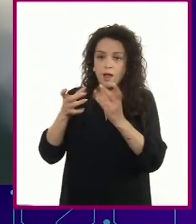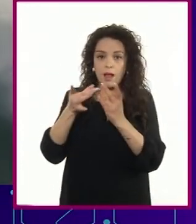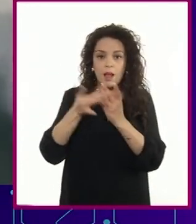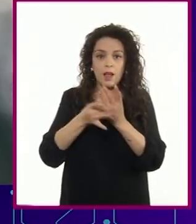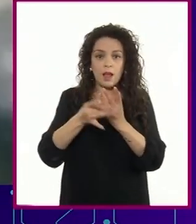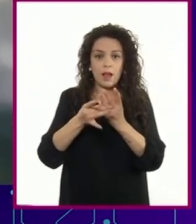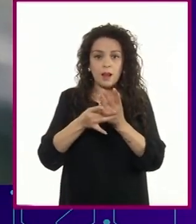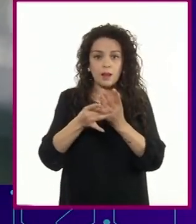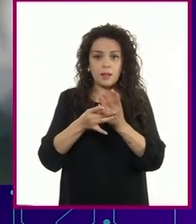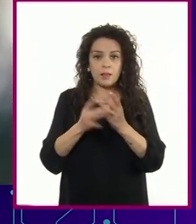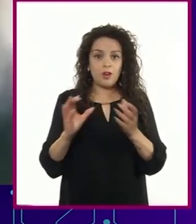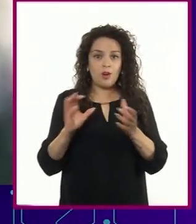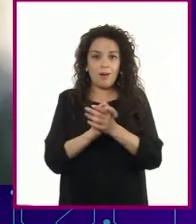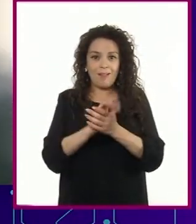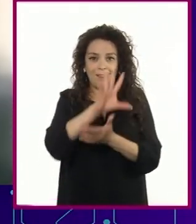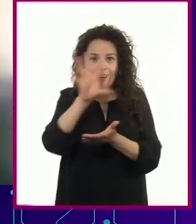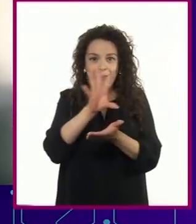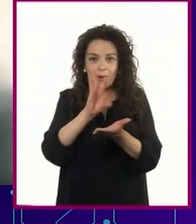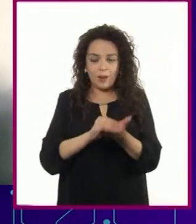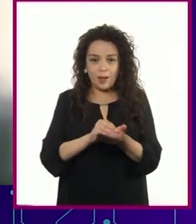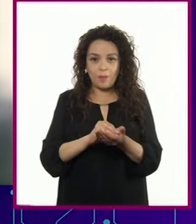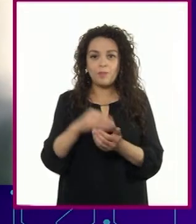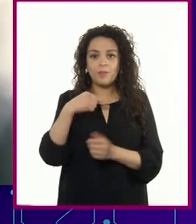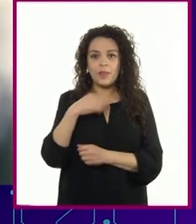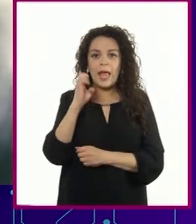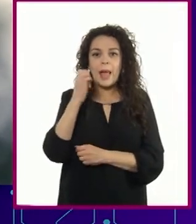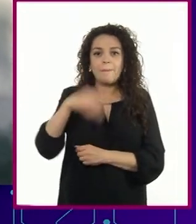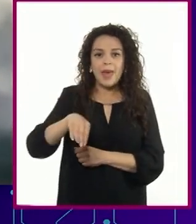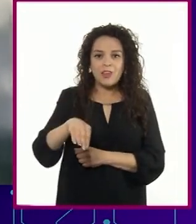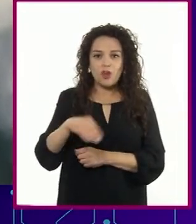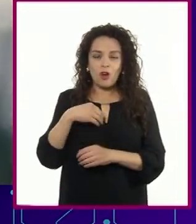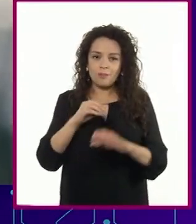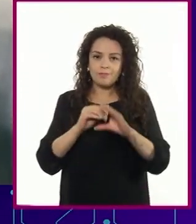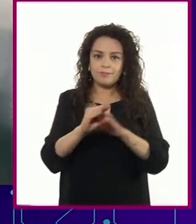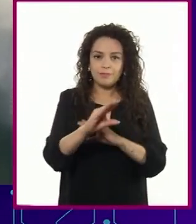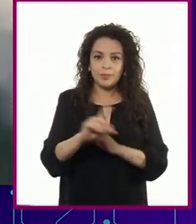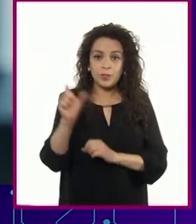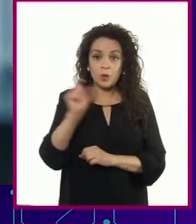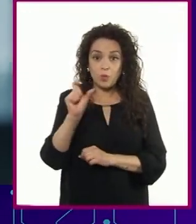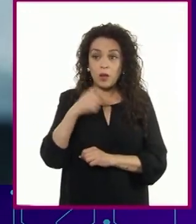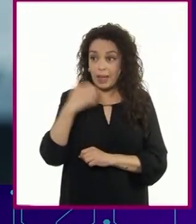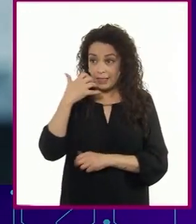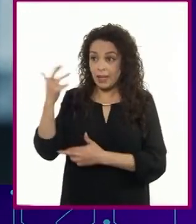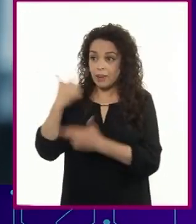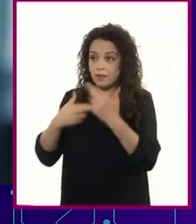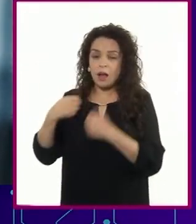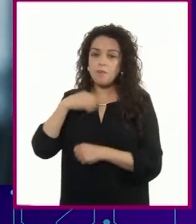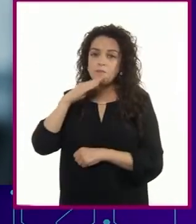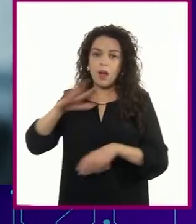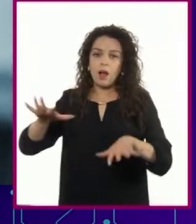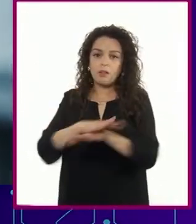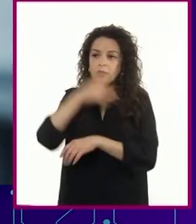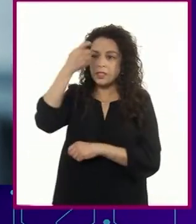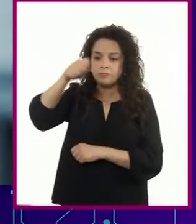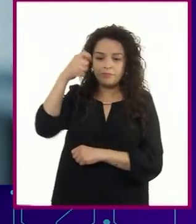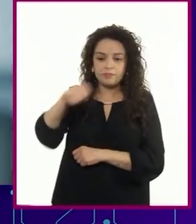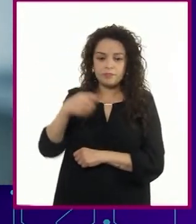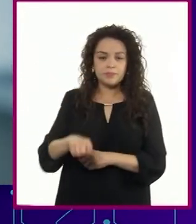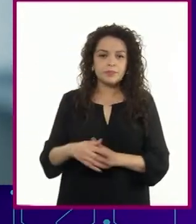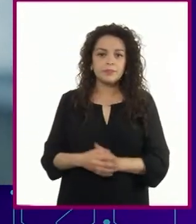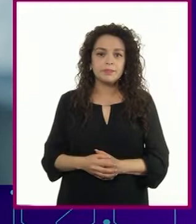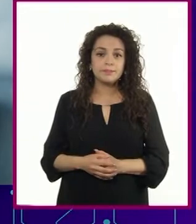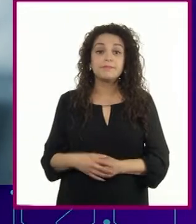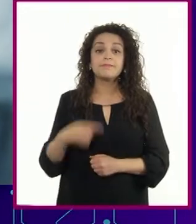irlo a empeñar y cuando quería regresar ella ya había cambiado las chapas. Me agarraron por 4 delitos graves